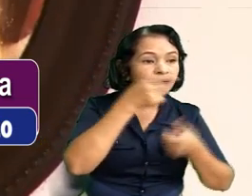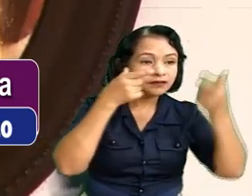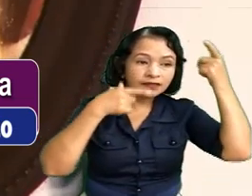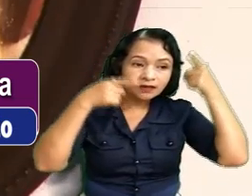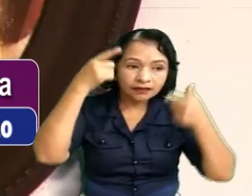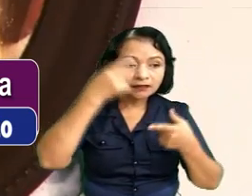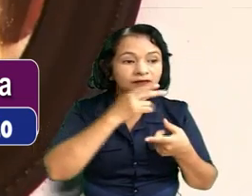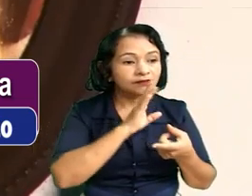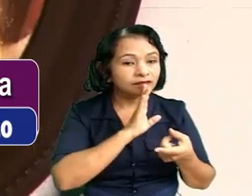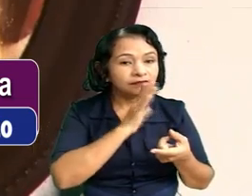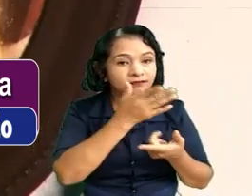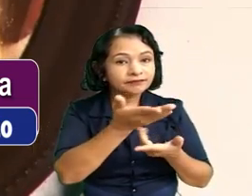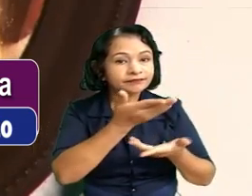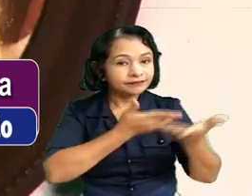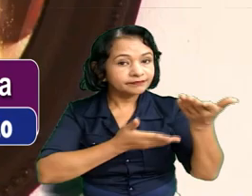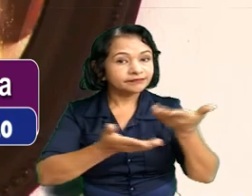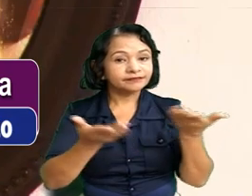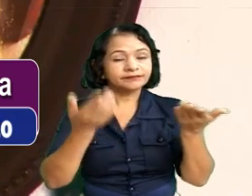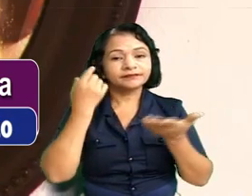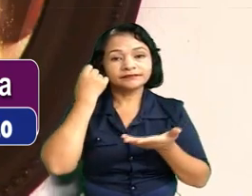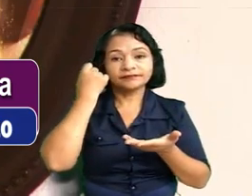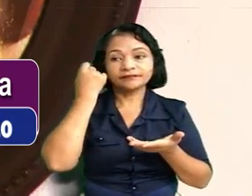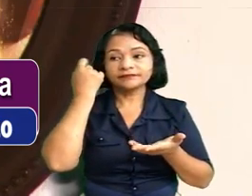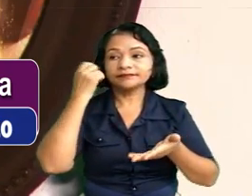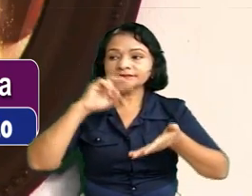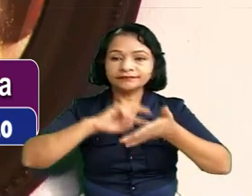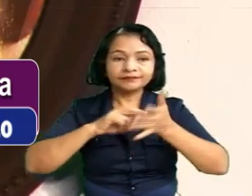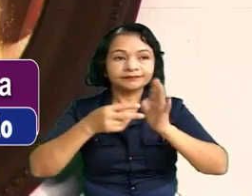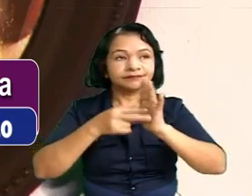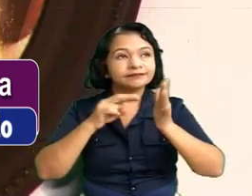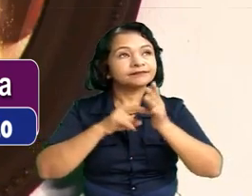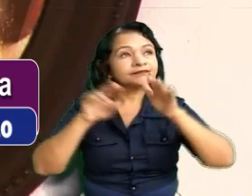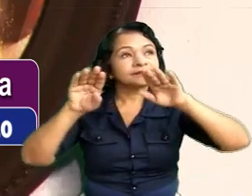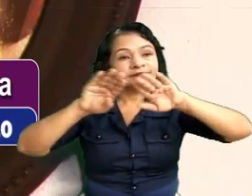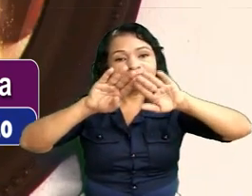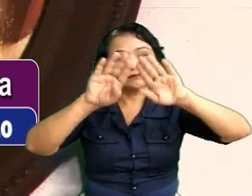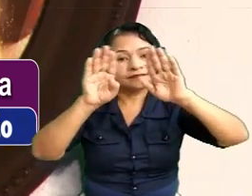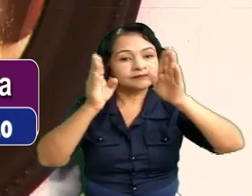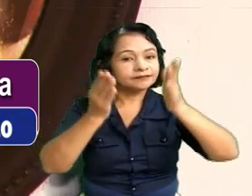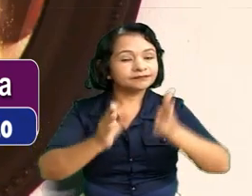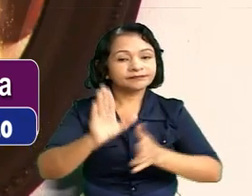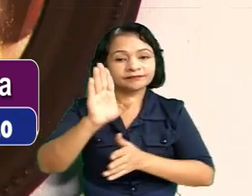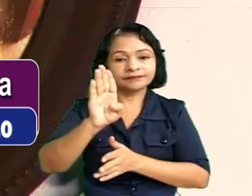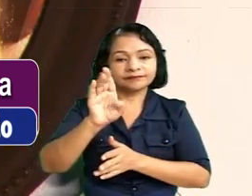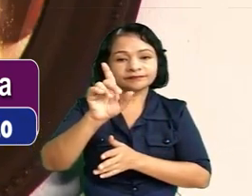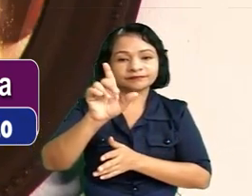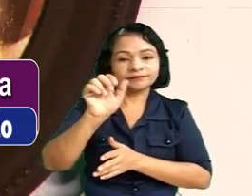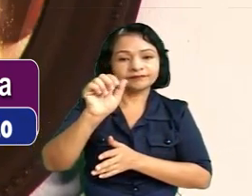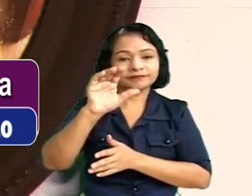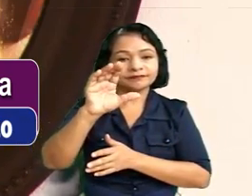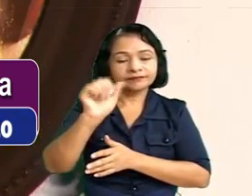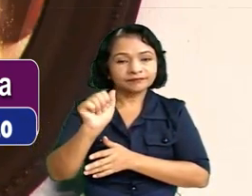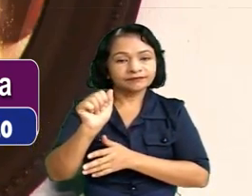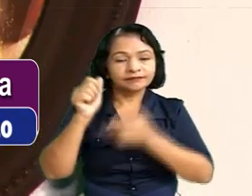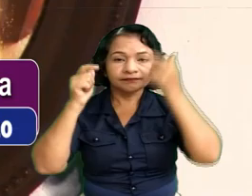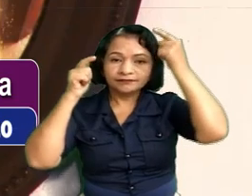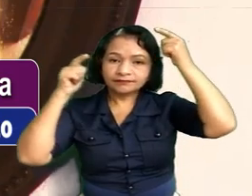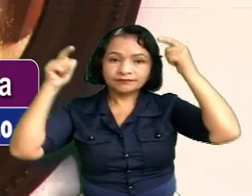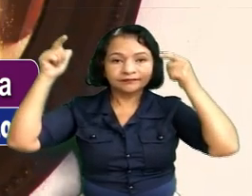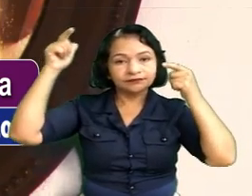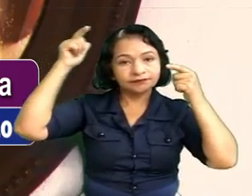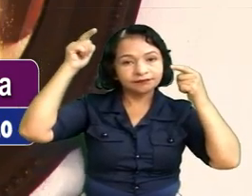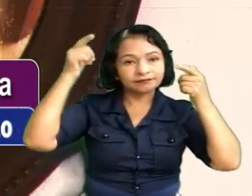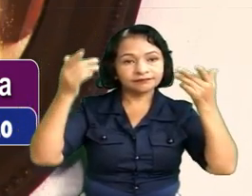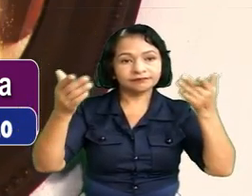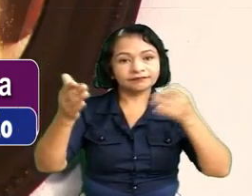es. Entender también lo que implica el enlace de Blanquita con el general Sandino en el territorio, porque cuando hablamos de esto, es